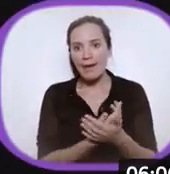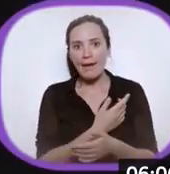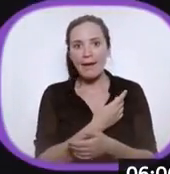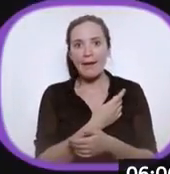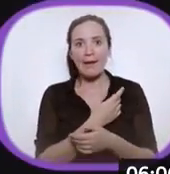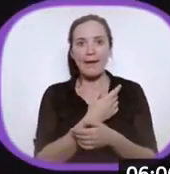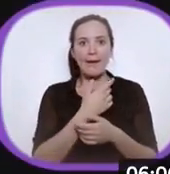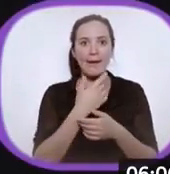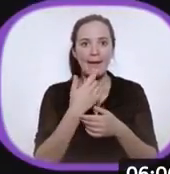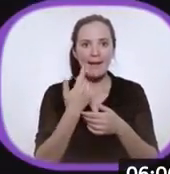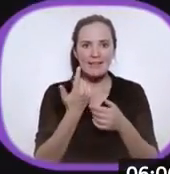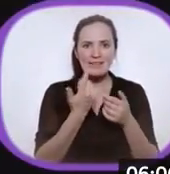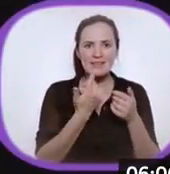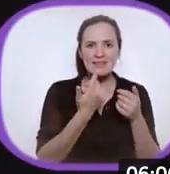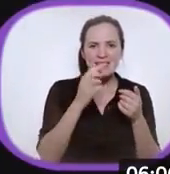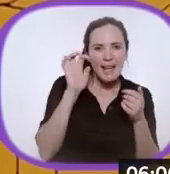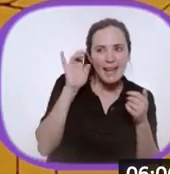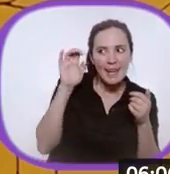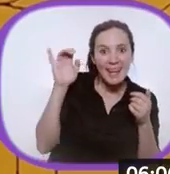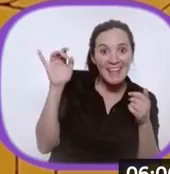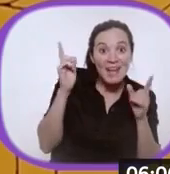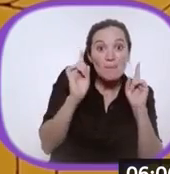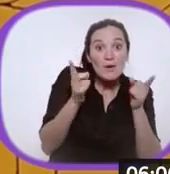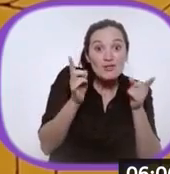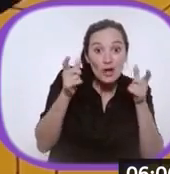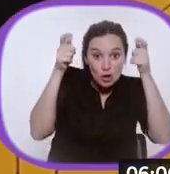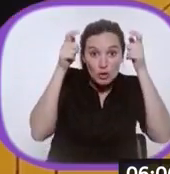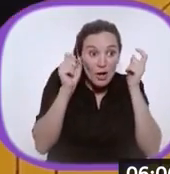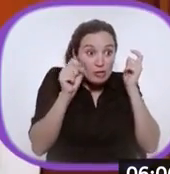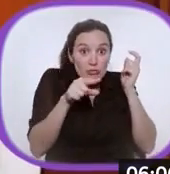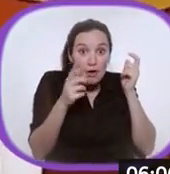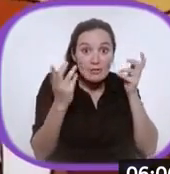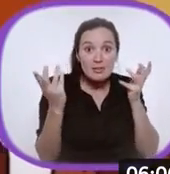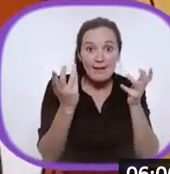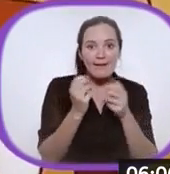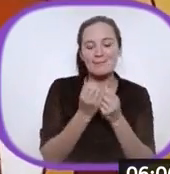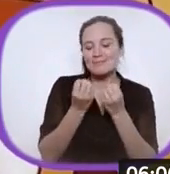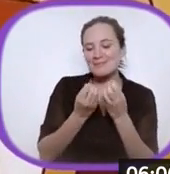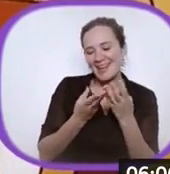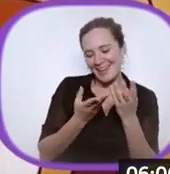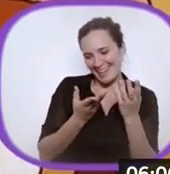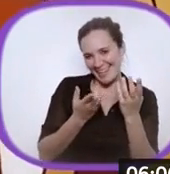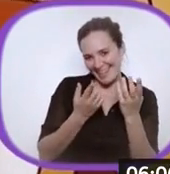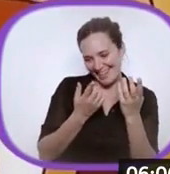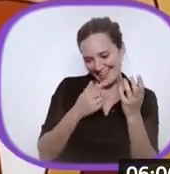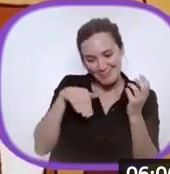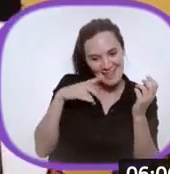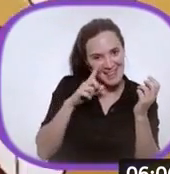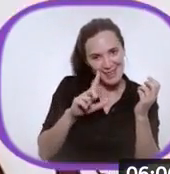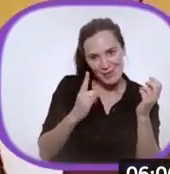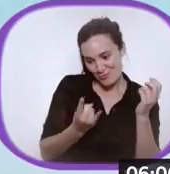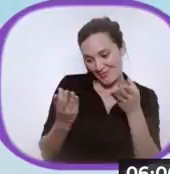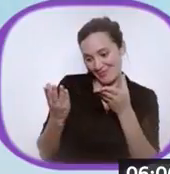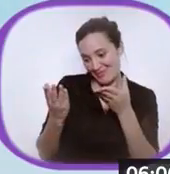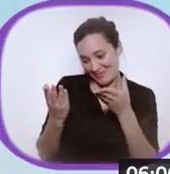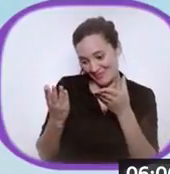Rayos y centellas, estas son sus iniciales. Es el sombrero de Tornasol. Bien hecho, Milú. ¿Qué habríamos hecho